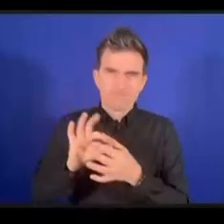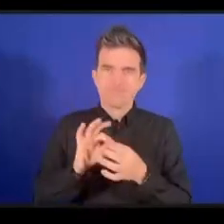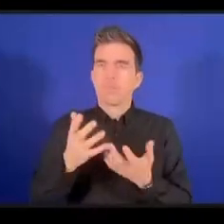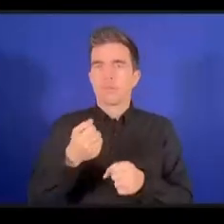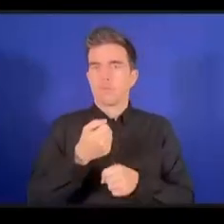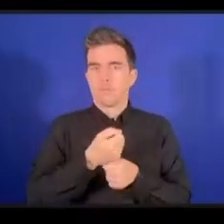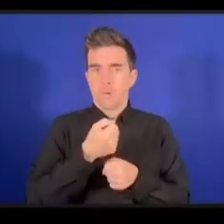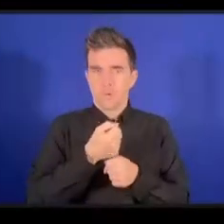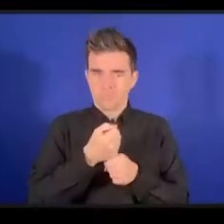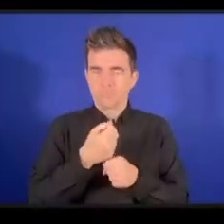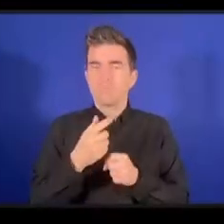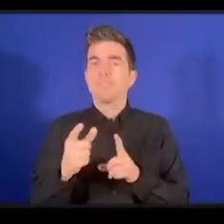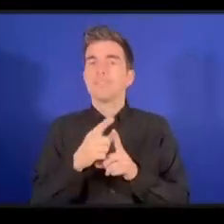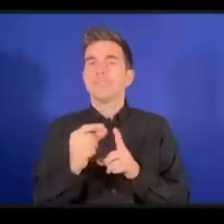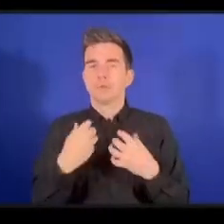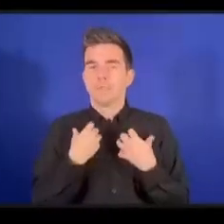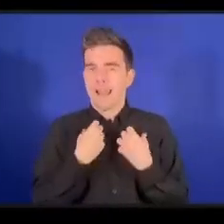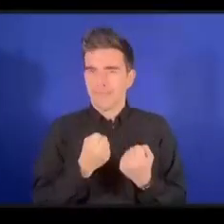digital